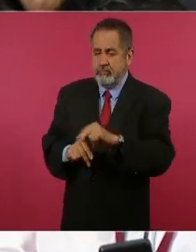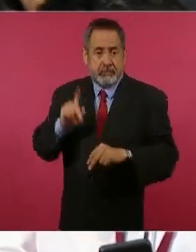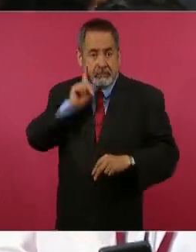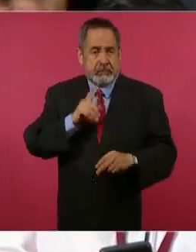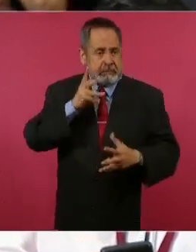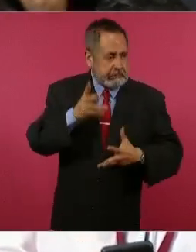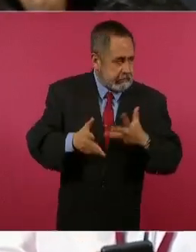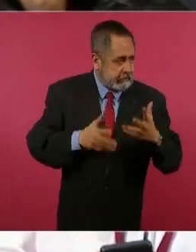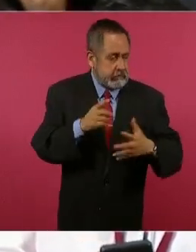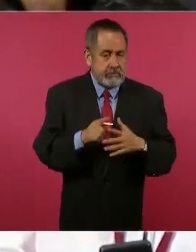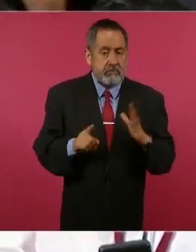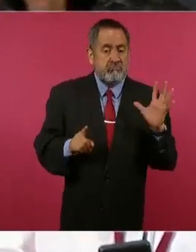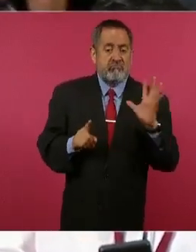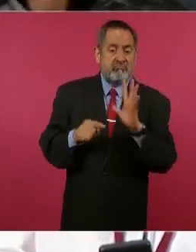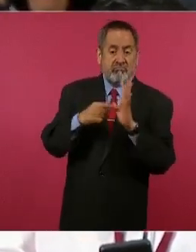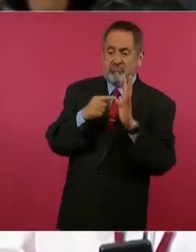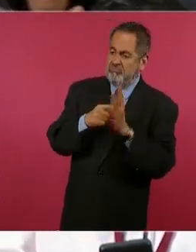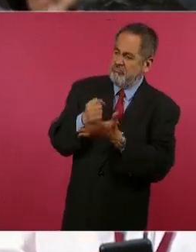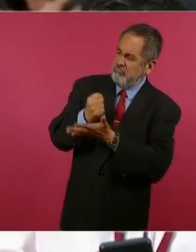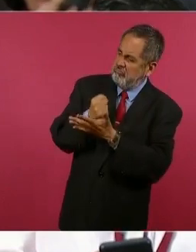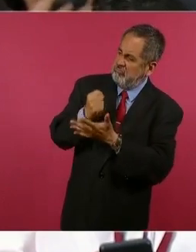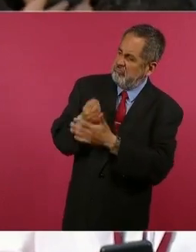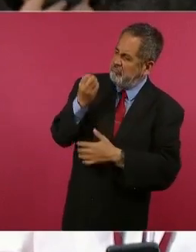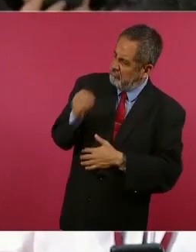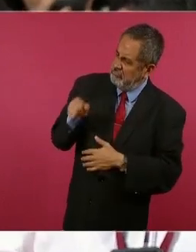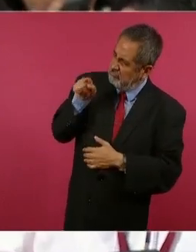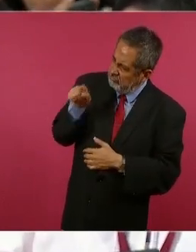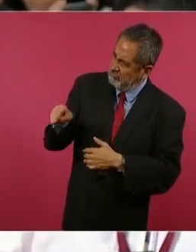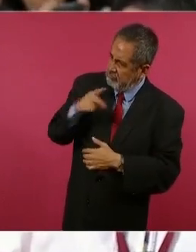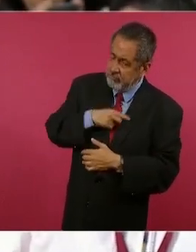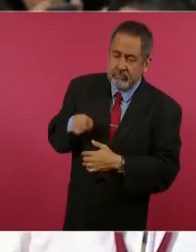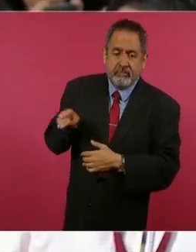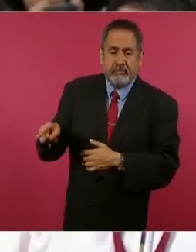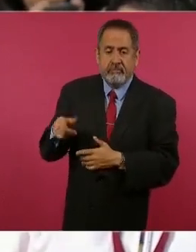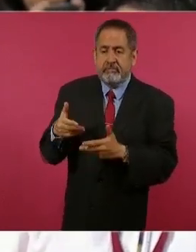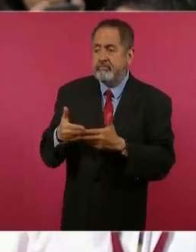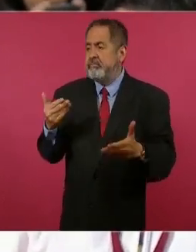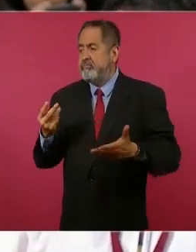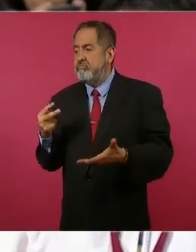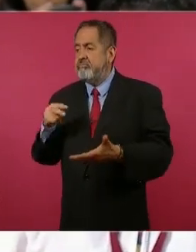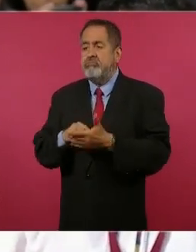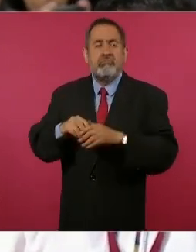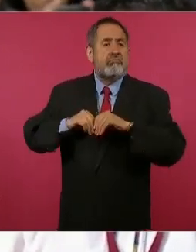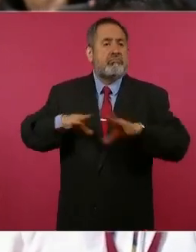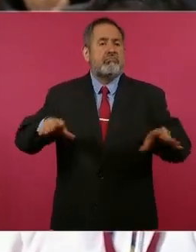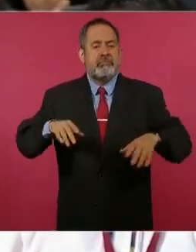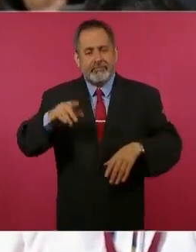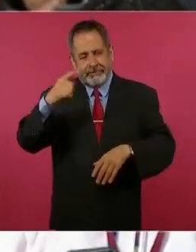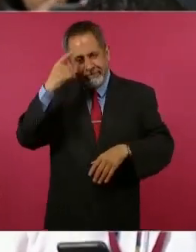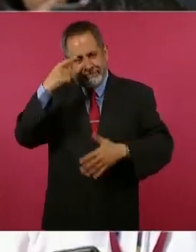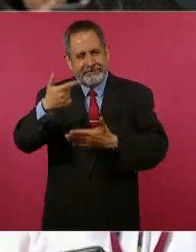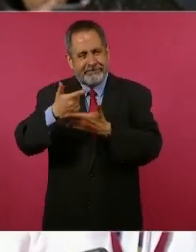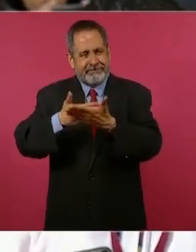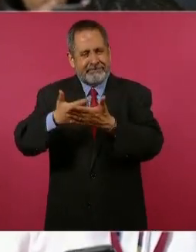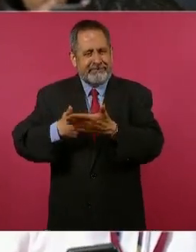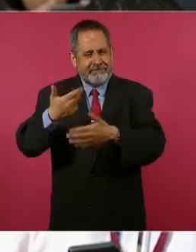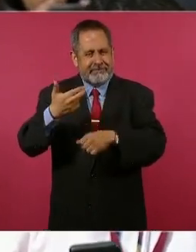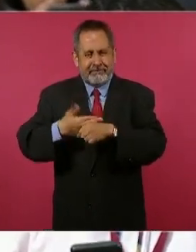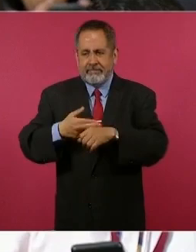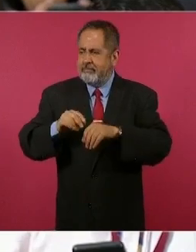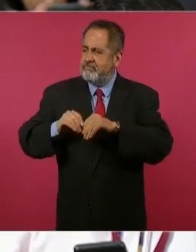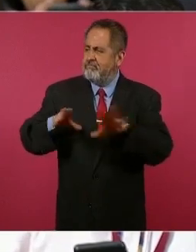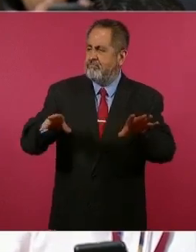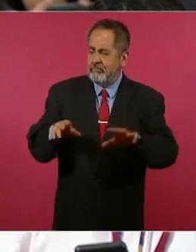tratando de obligar a la presidenta Guadalupe Tadell a salir antes con el conteo rápido de que se tuviera